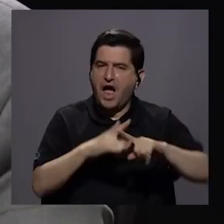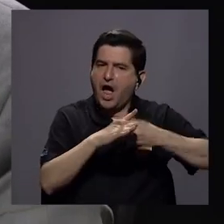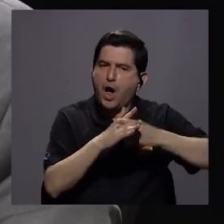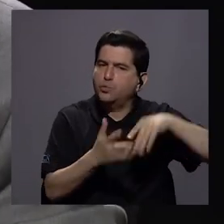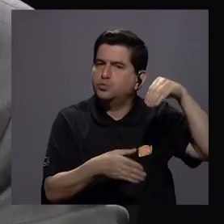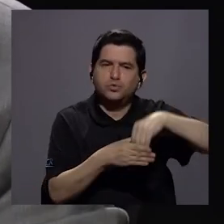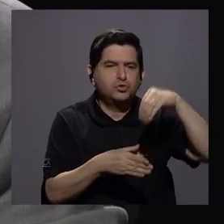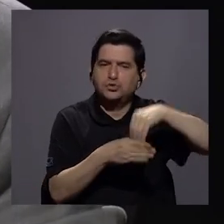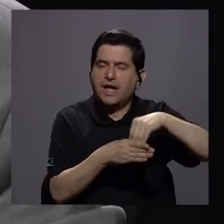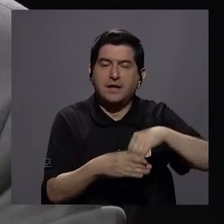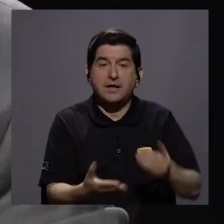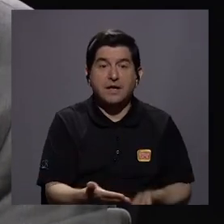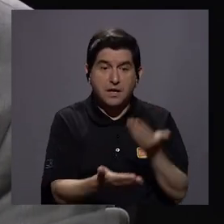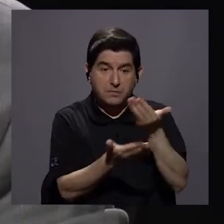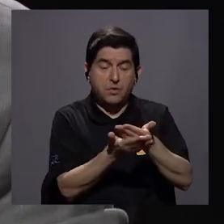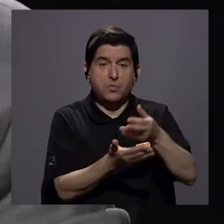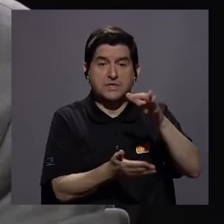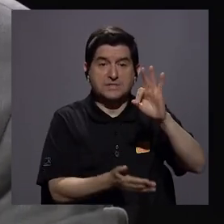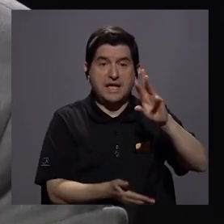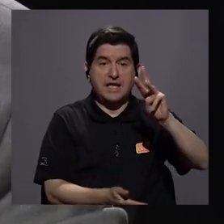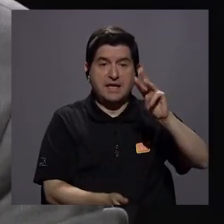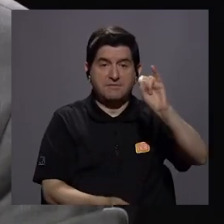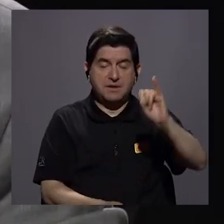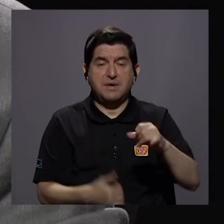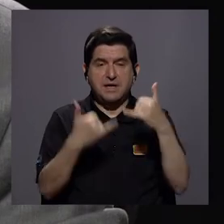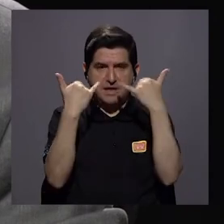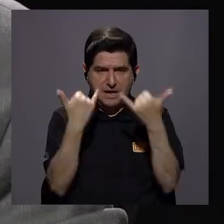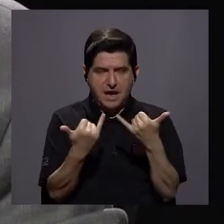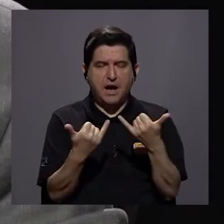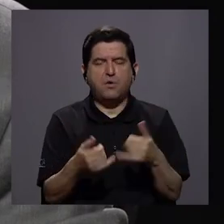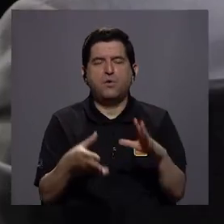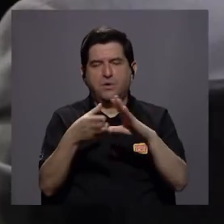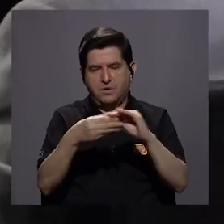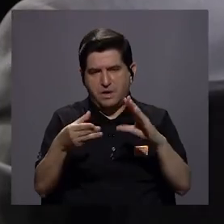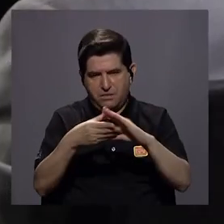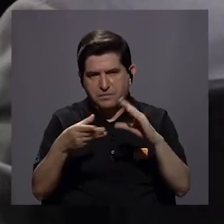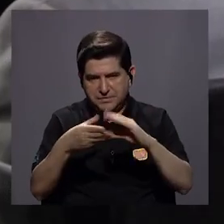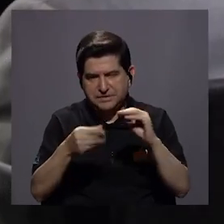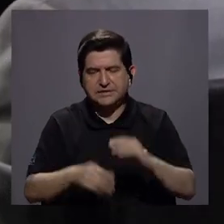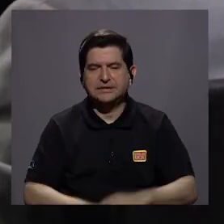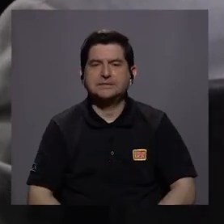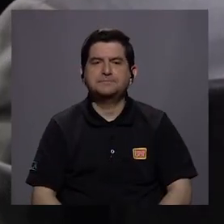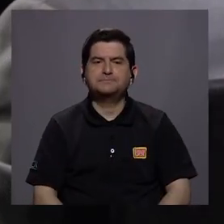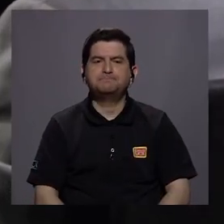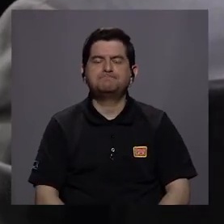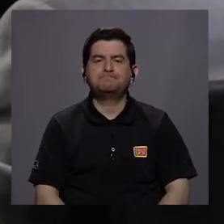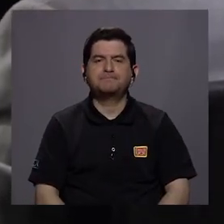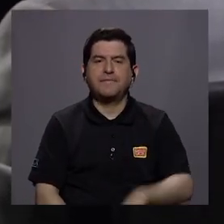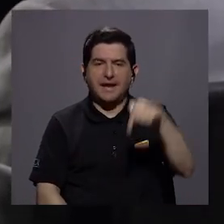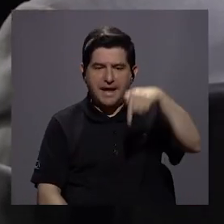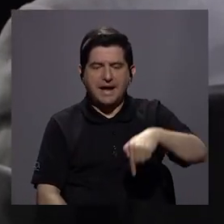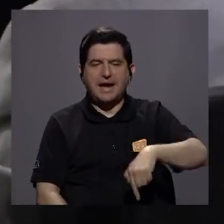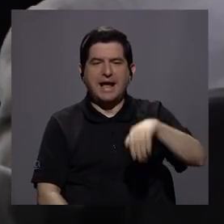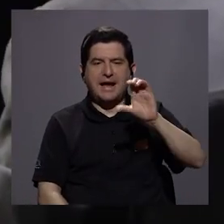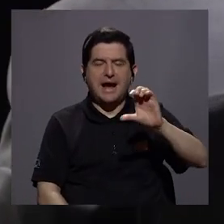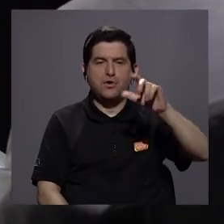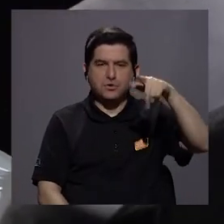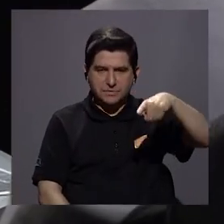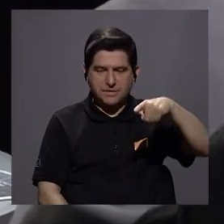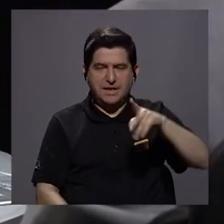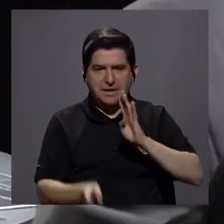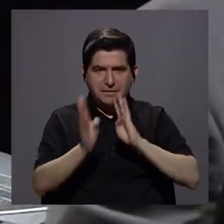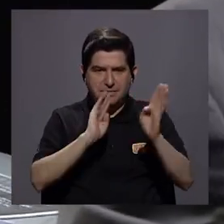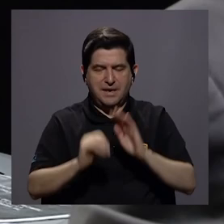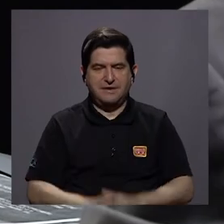Y entonces se viene la propuesta del fondo, que es tal vez ahora la que podemos ir comentando. Así es, así es. Estamos con don Carlos Palma hablando en